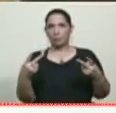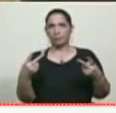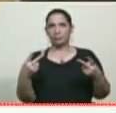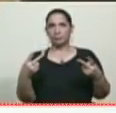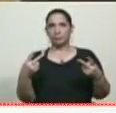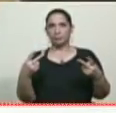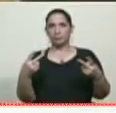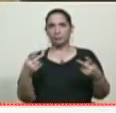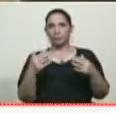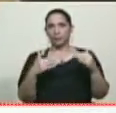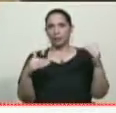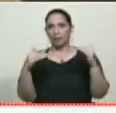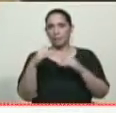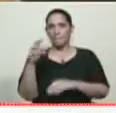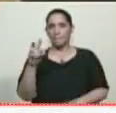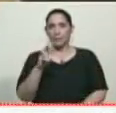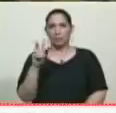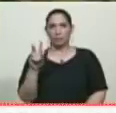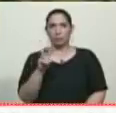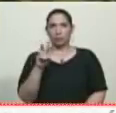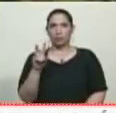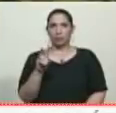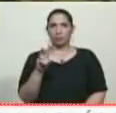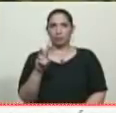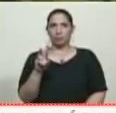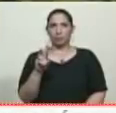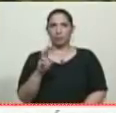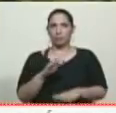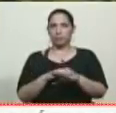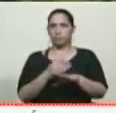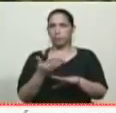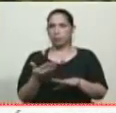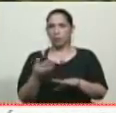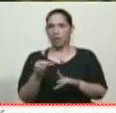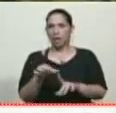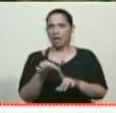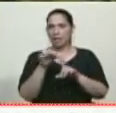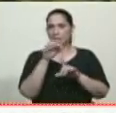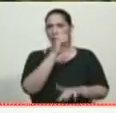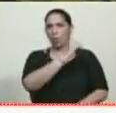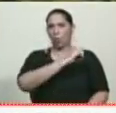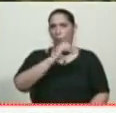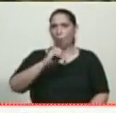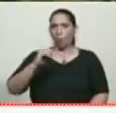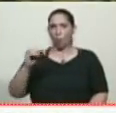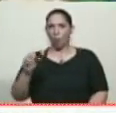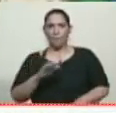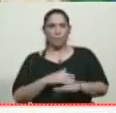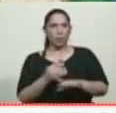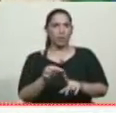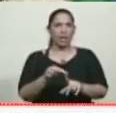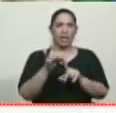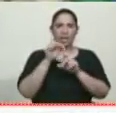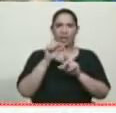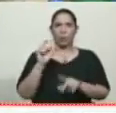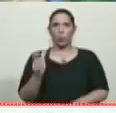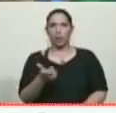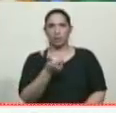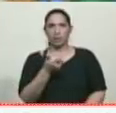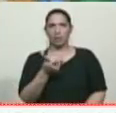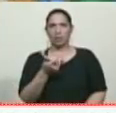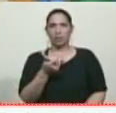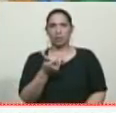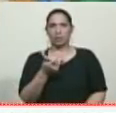sobre Venezuela, ¿por qué elige el Orinoco? ¿Por qué elige Guayana? ¿Por qué elige